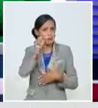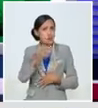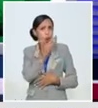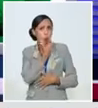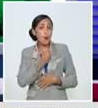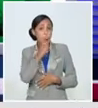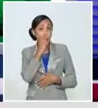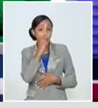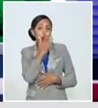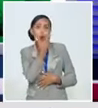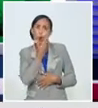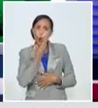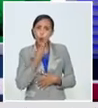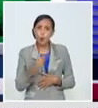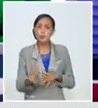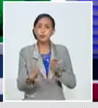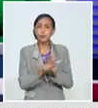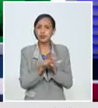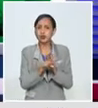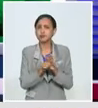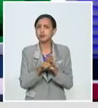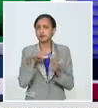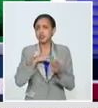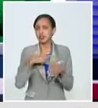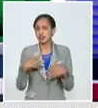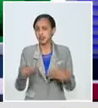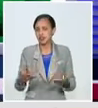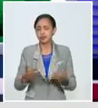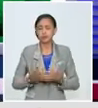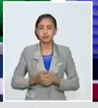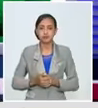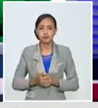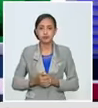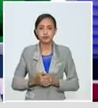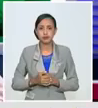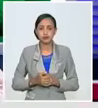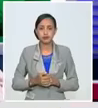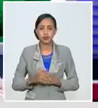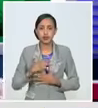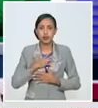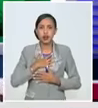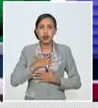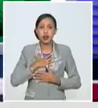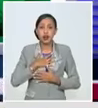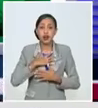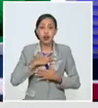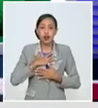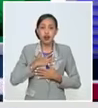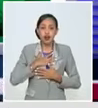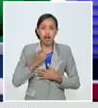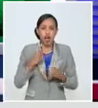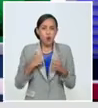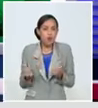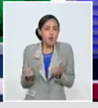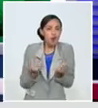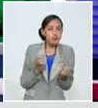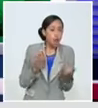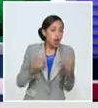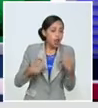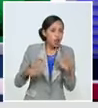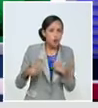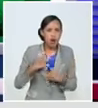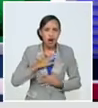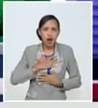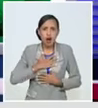que comenzó inicialmente por falta de aire cuando hacía un esfuerzo y